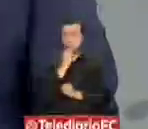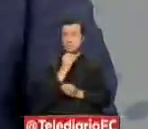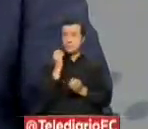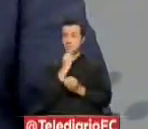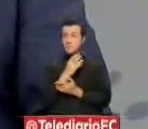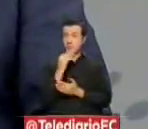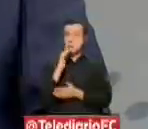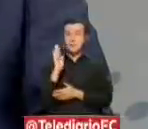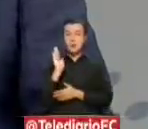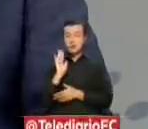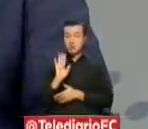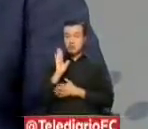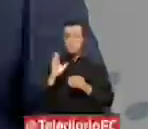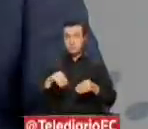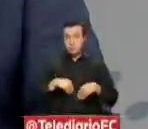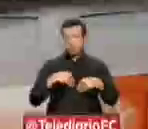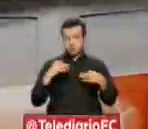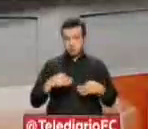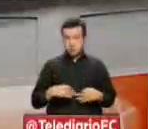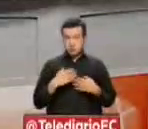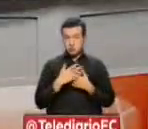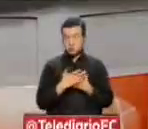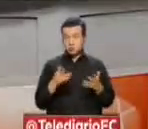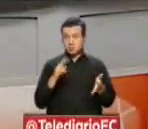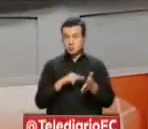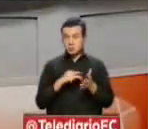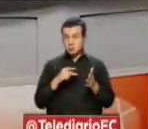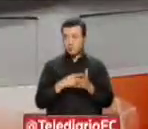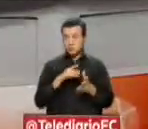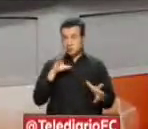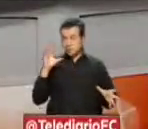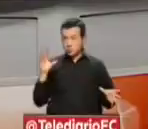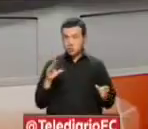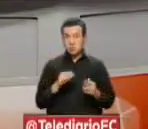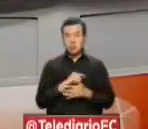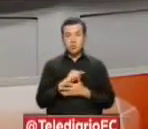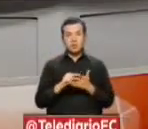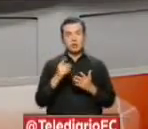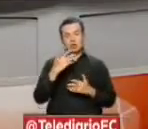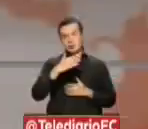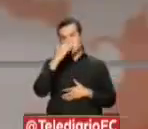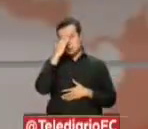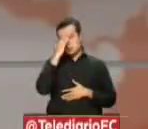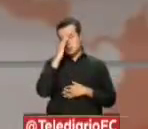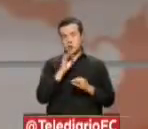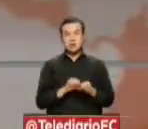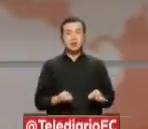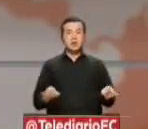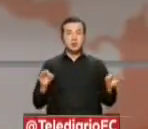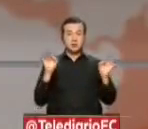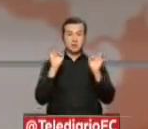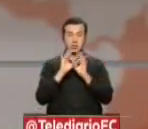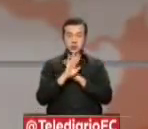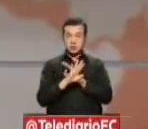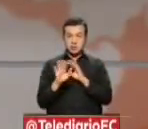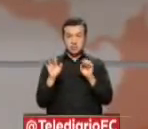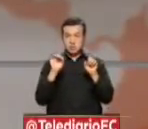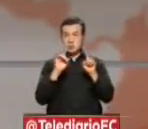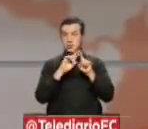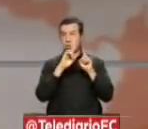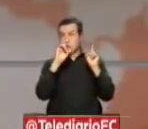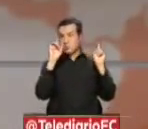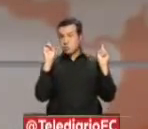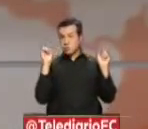y un nivel de aceptación y coincidencia, quiero decir. Todos deben estar conscientes de la importancia de lo que están haciendo las cooperativas de